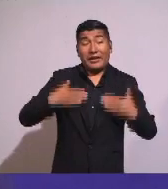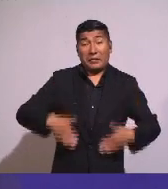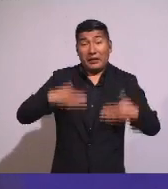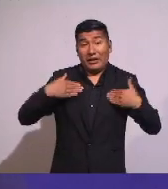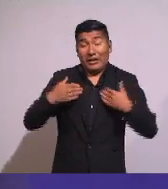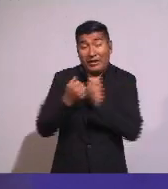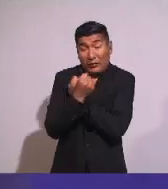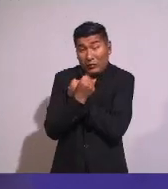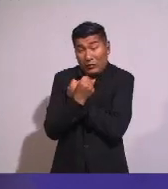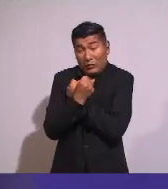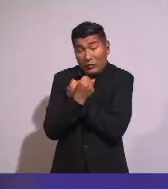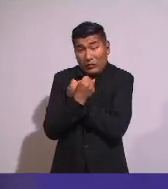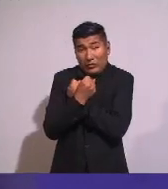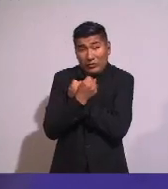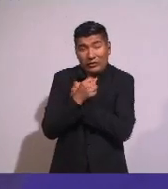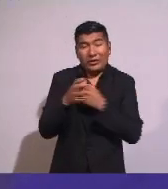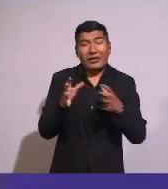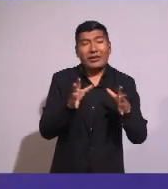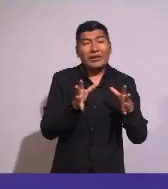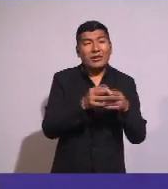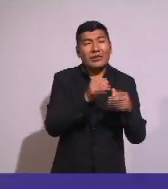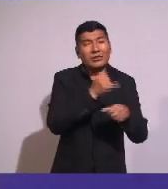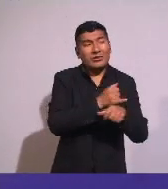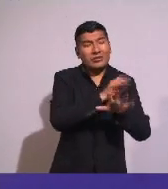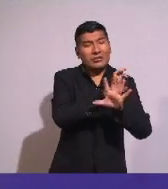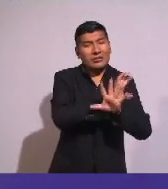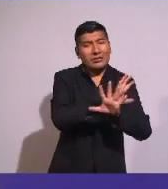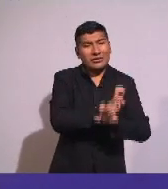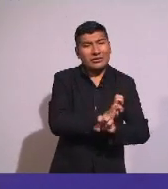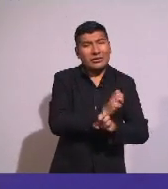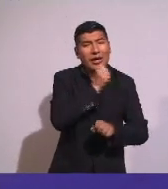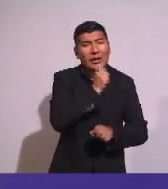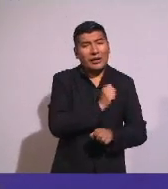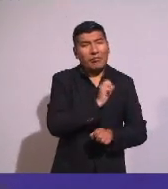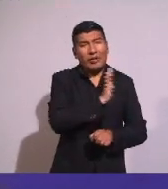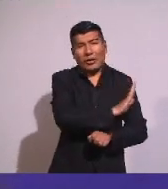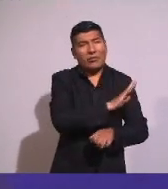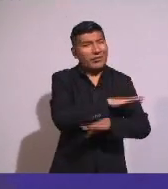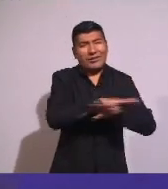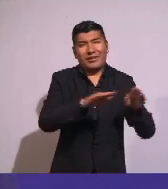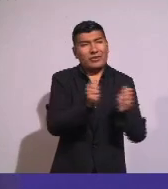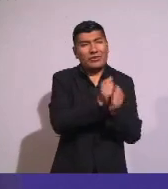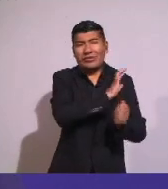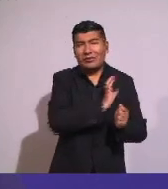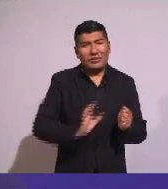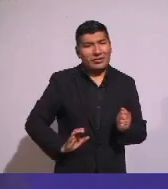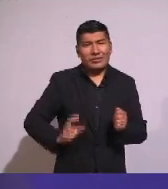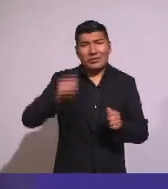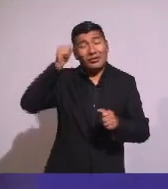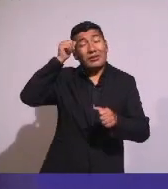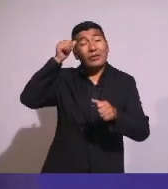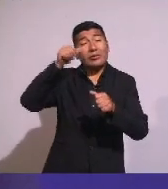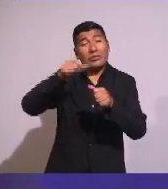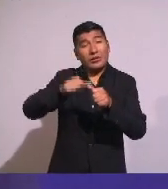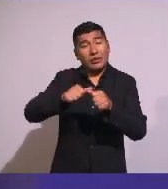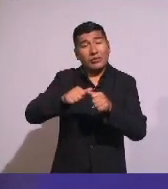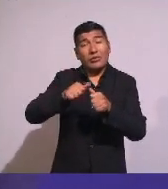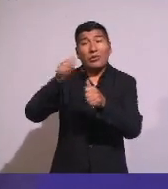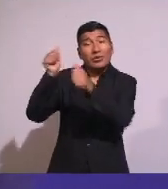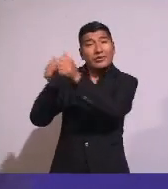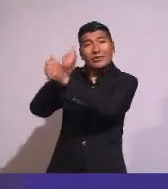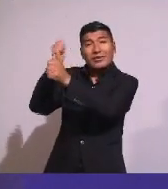amor es un culto viejo que no es el de cristo recordemos que seguimos a aquel que